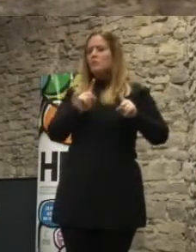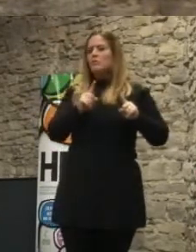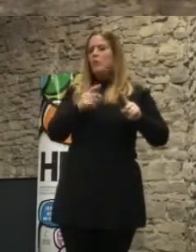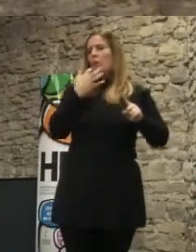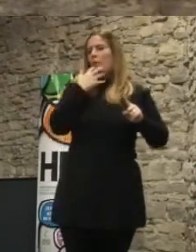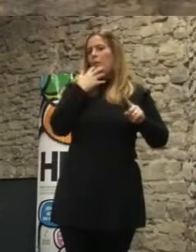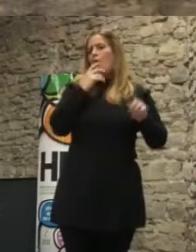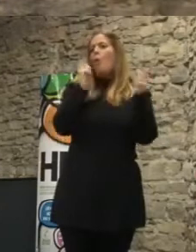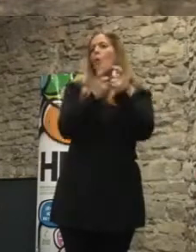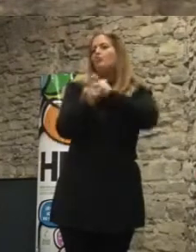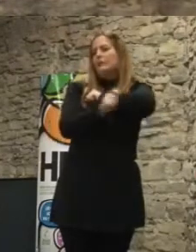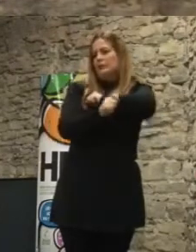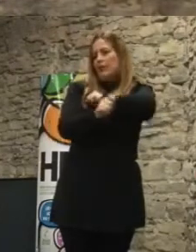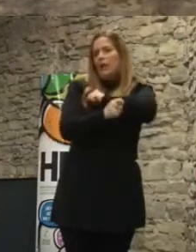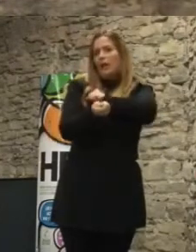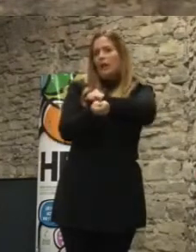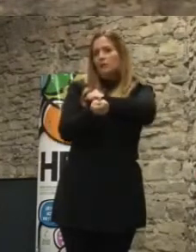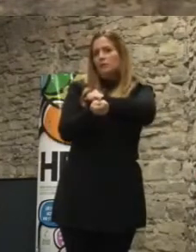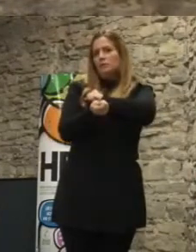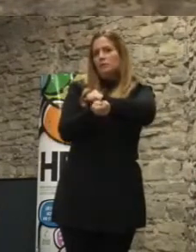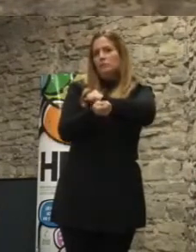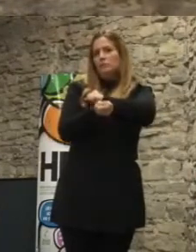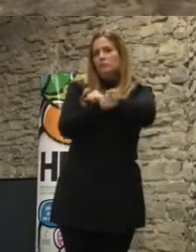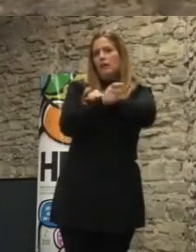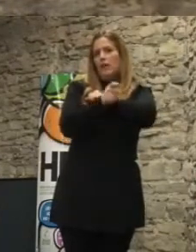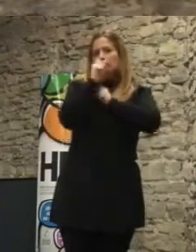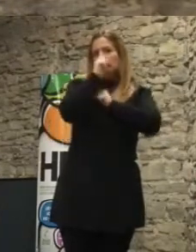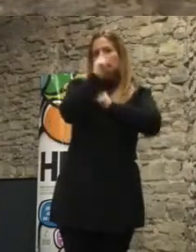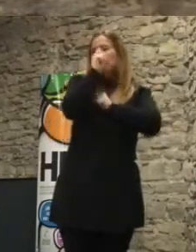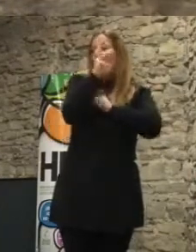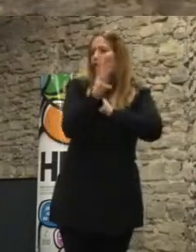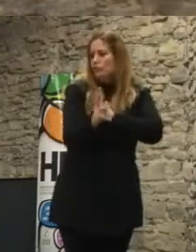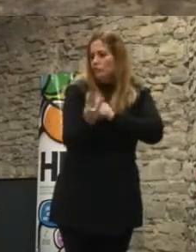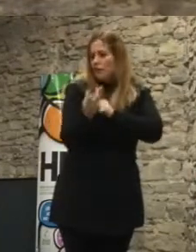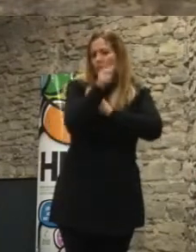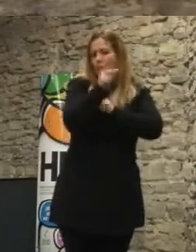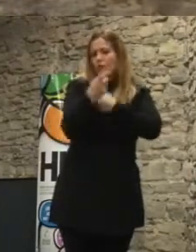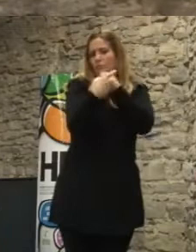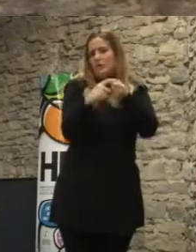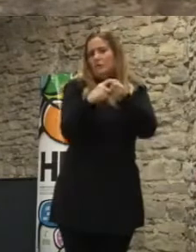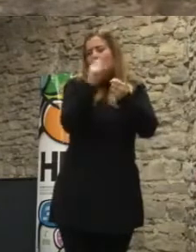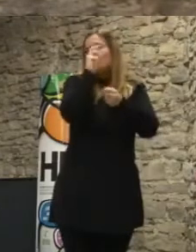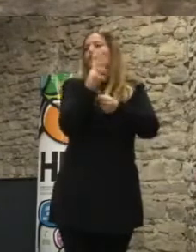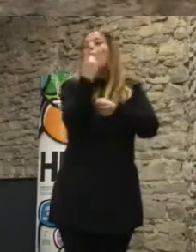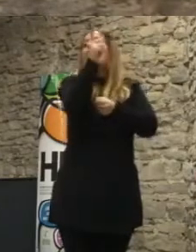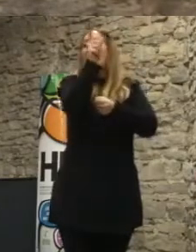en las que, pues, participa no sé cuánta gente y cada año se renueva una persona, de forma que, ¿no?,